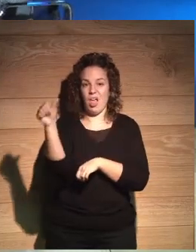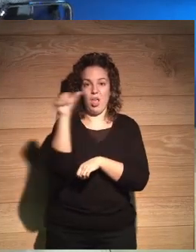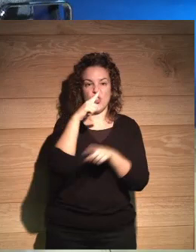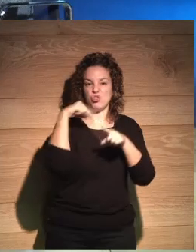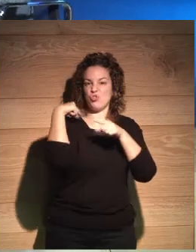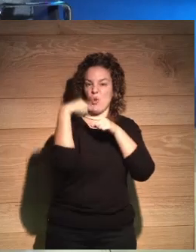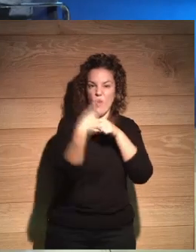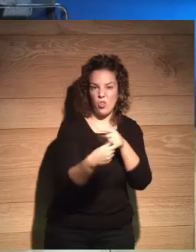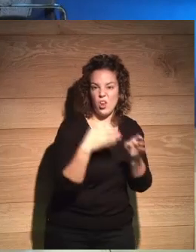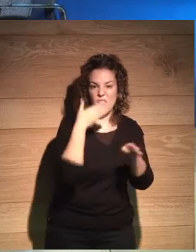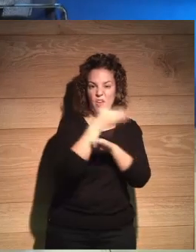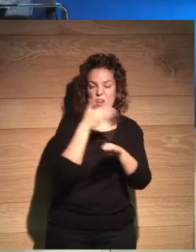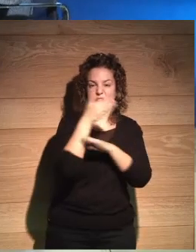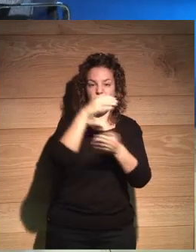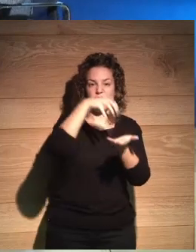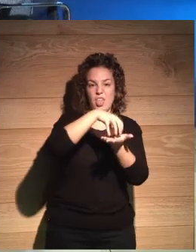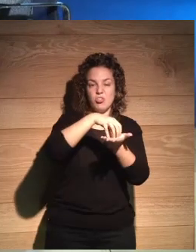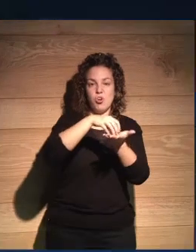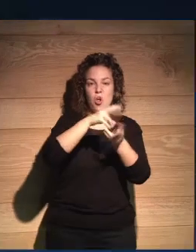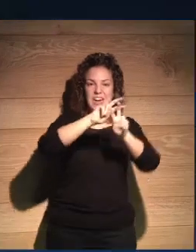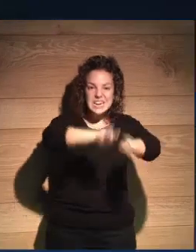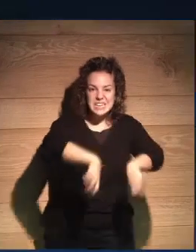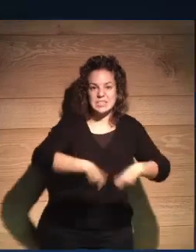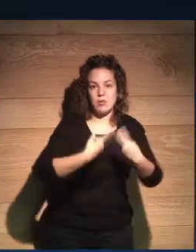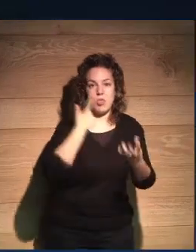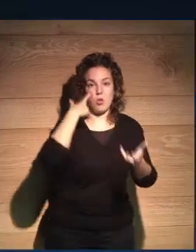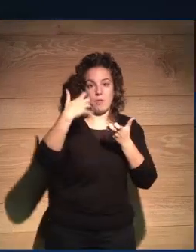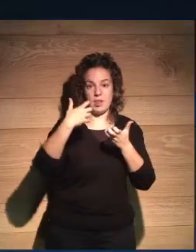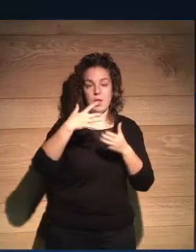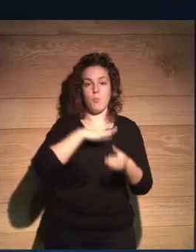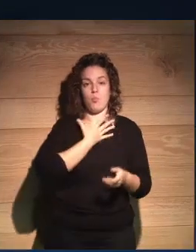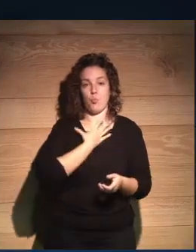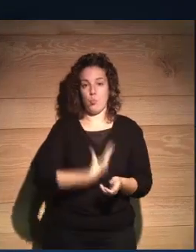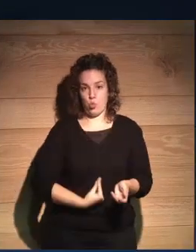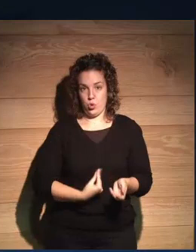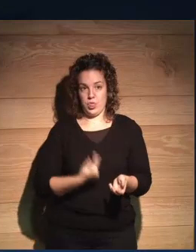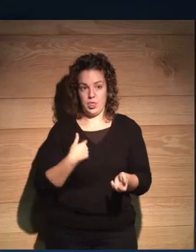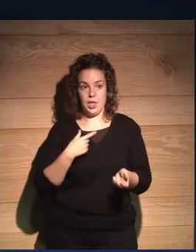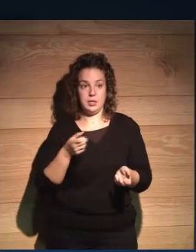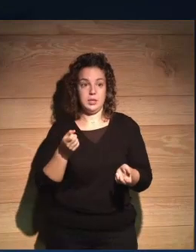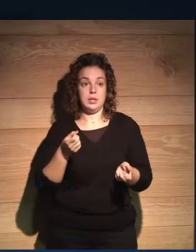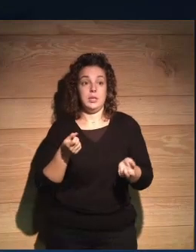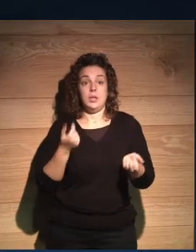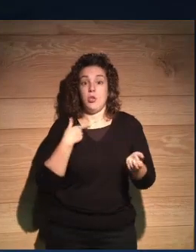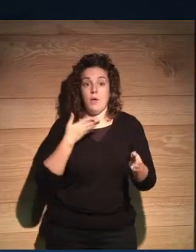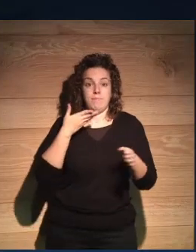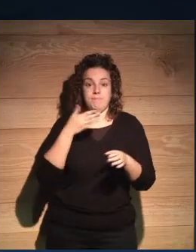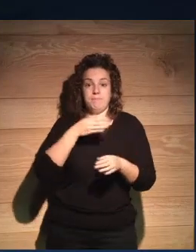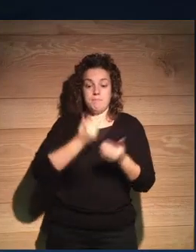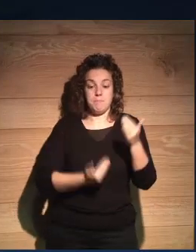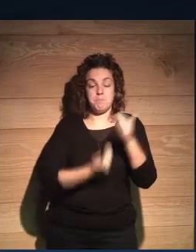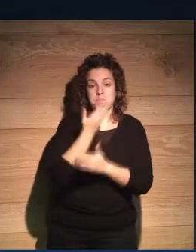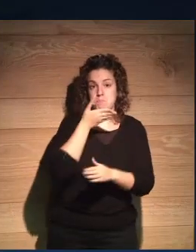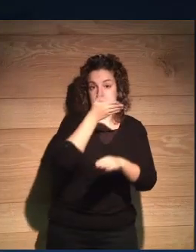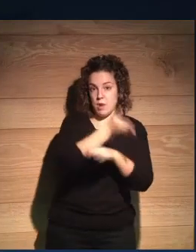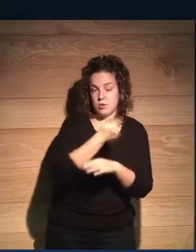días al centro de restauración de obras de arte en Murcia, dependiente de la comunidad autónoma. Y me pasaba allí todas las